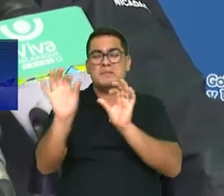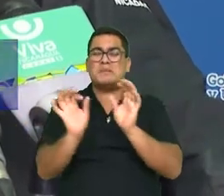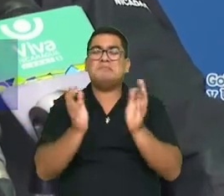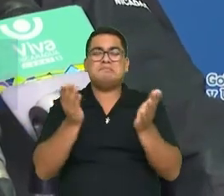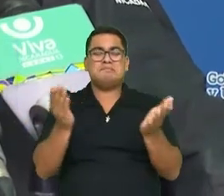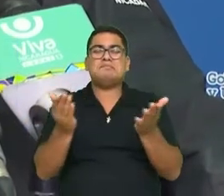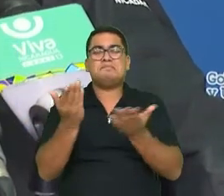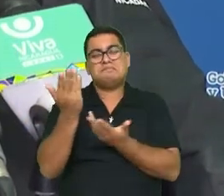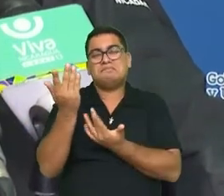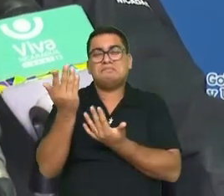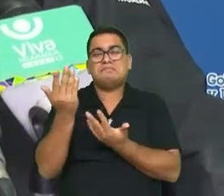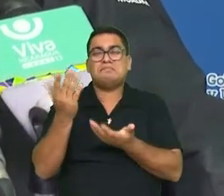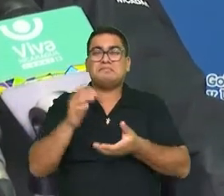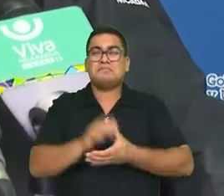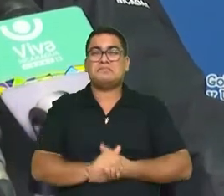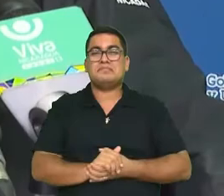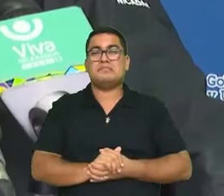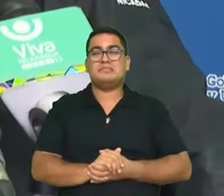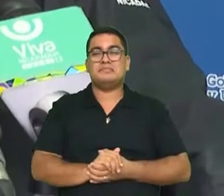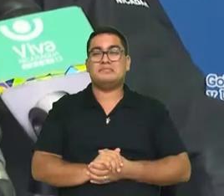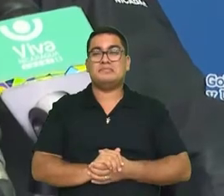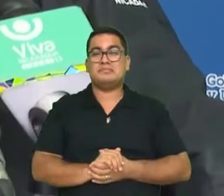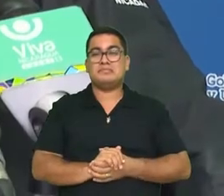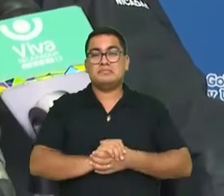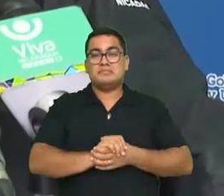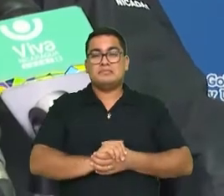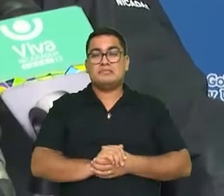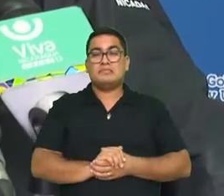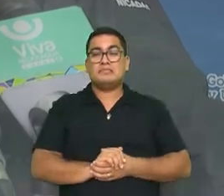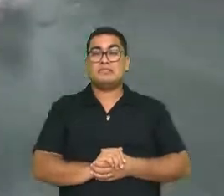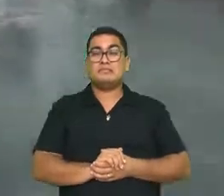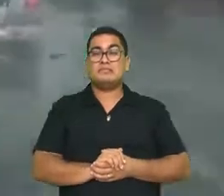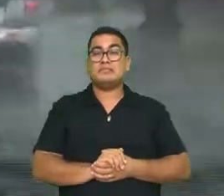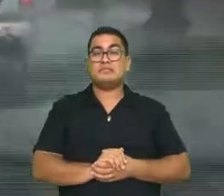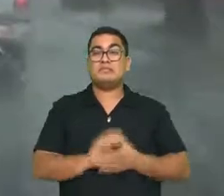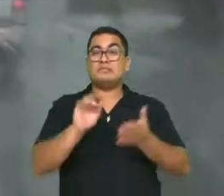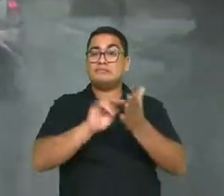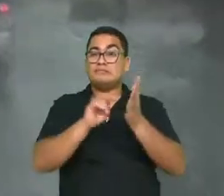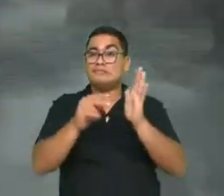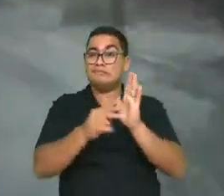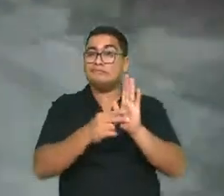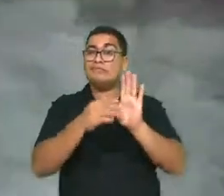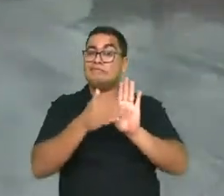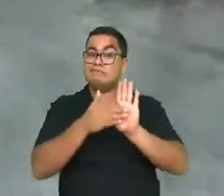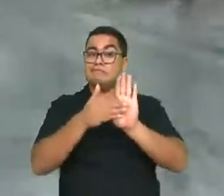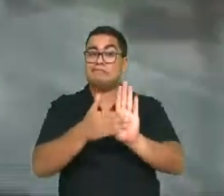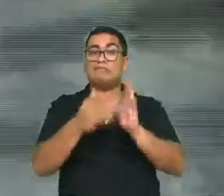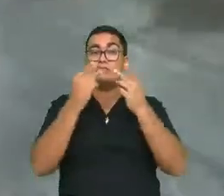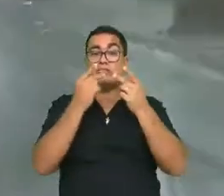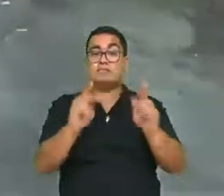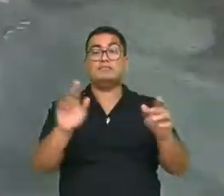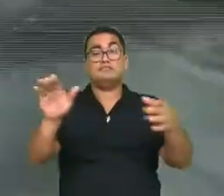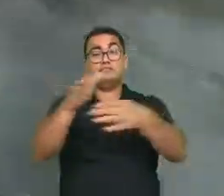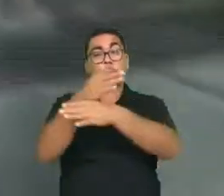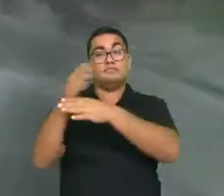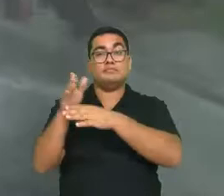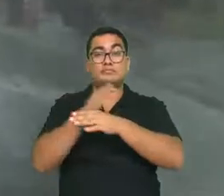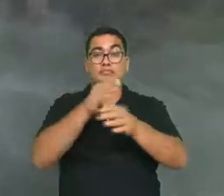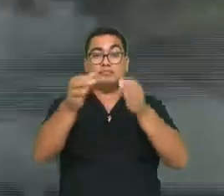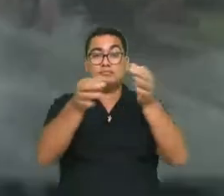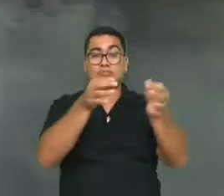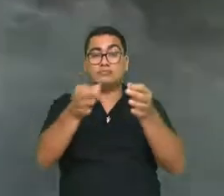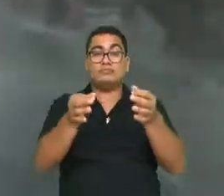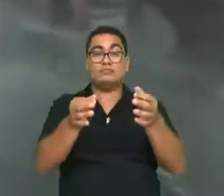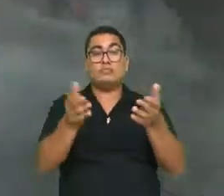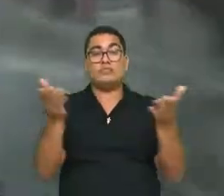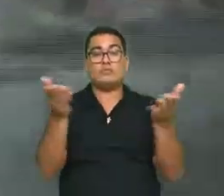lo que se están esperando. Estos son, por supuesto, lo que está viendo el modelo, pero las señales que nos está dando es que pues las